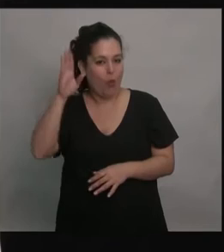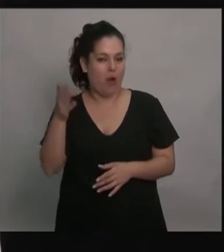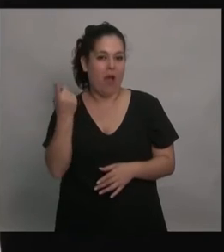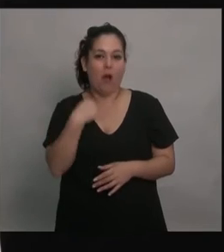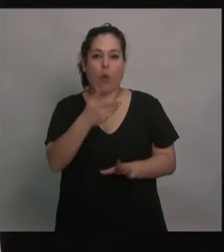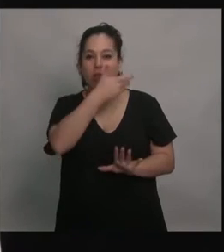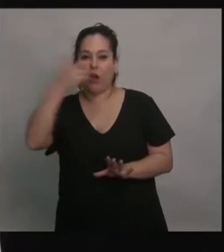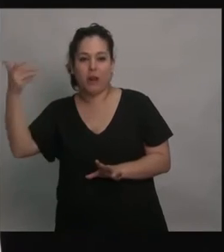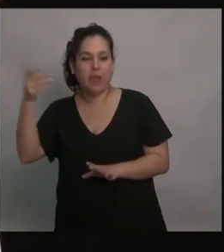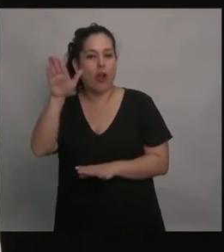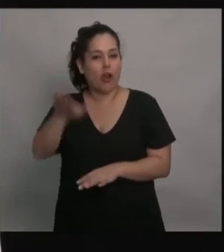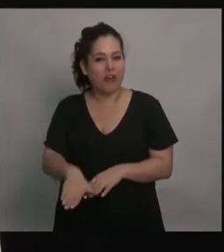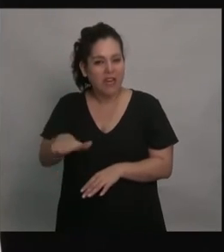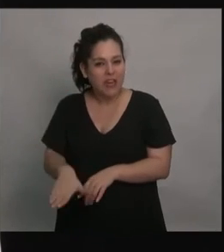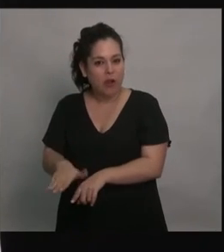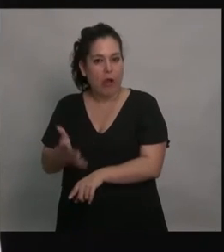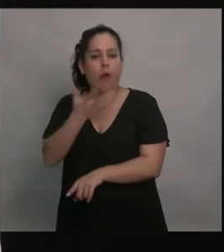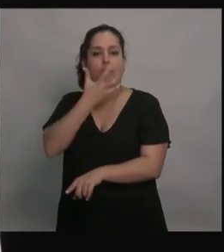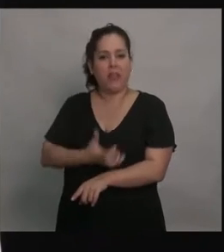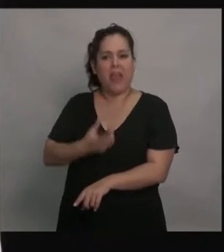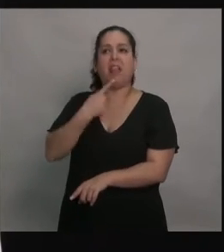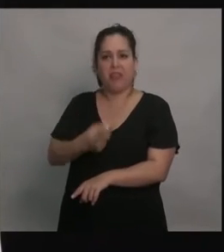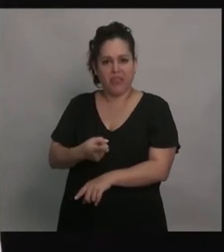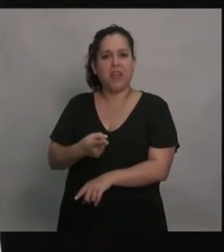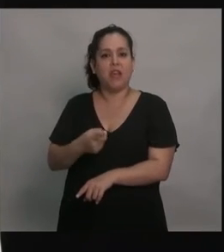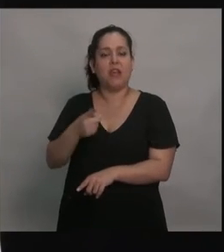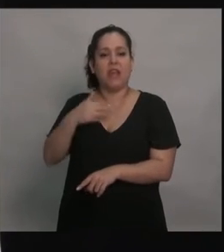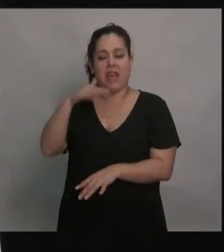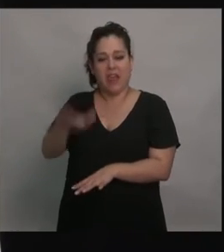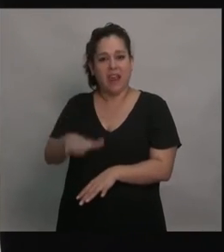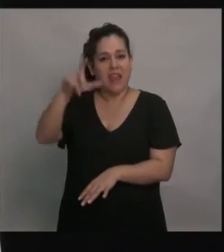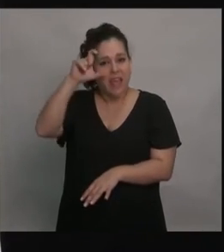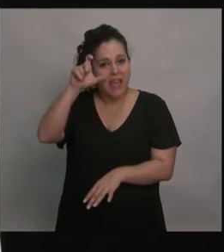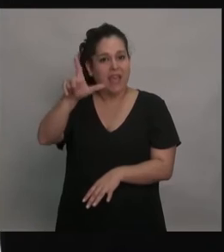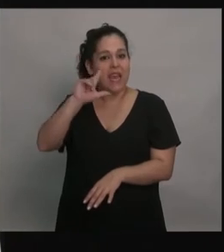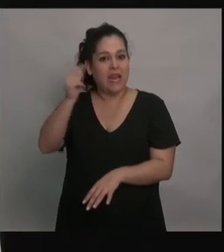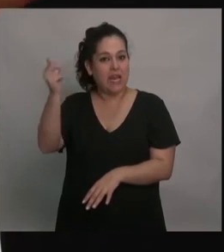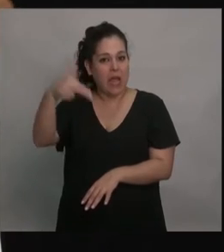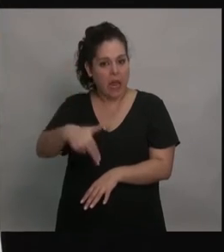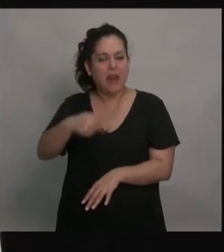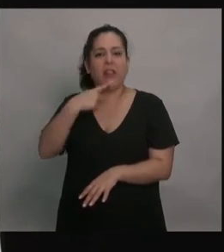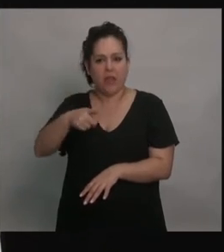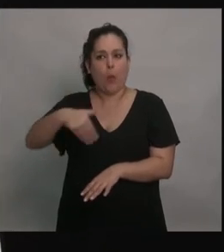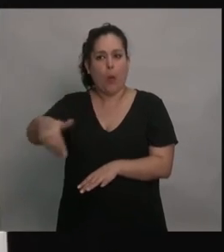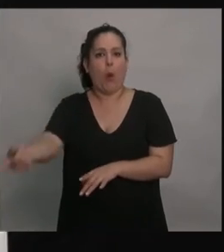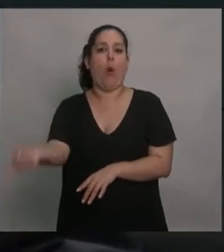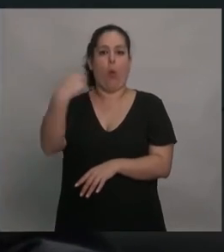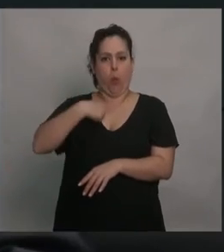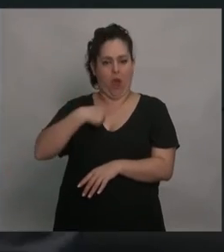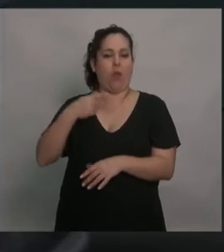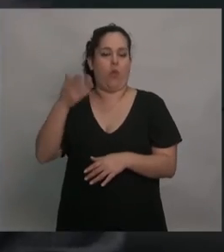raptaron al niño Elian y Fidel dijo, Elian volverá a Cuba y Elian volvió. Así que, Ramón, adelante. Muchísimas